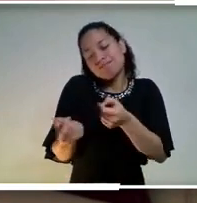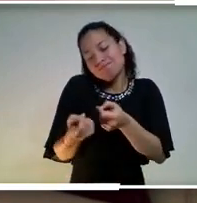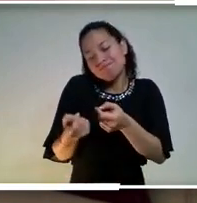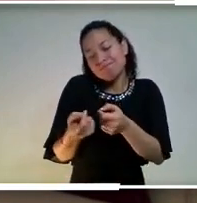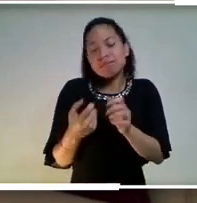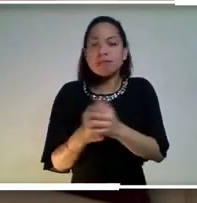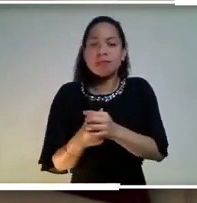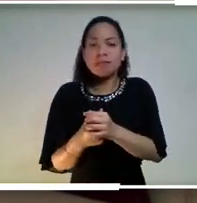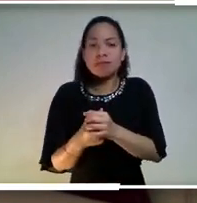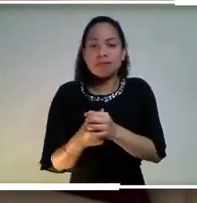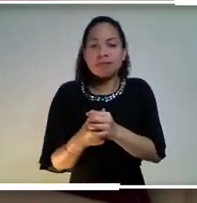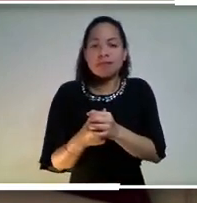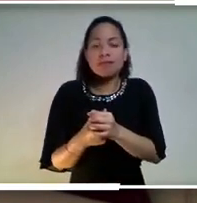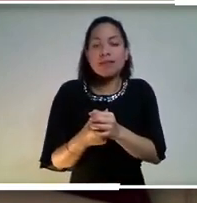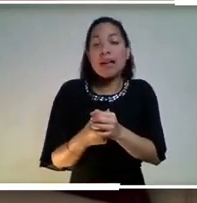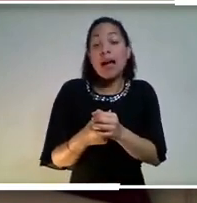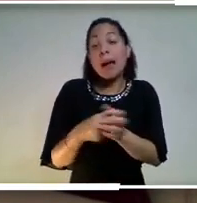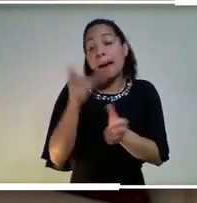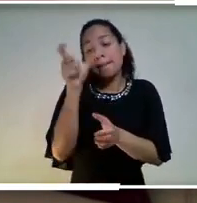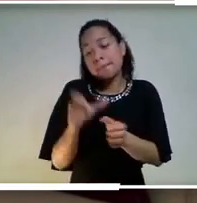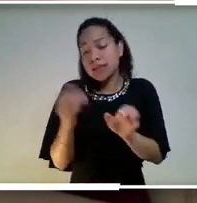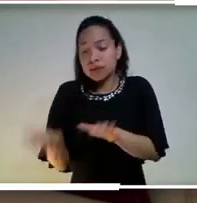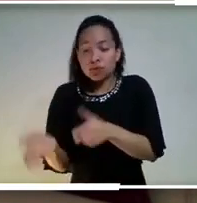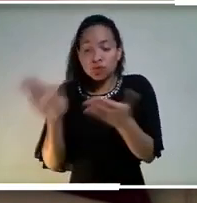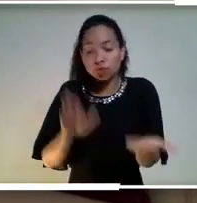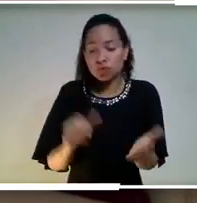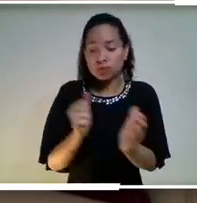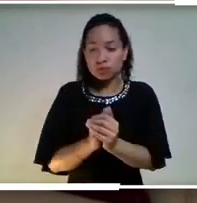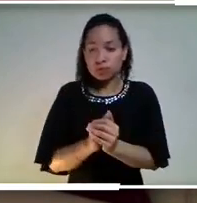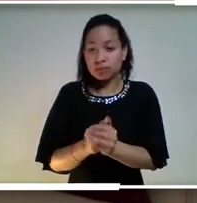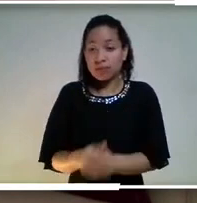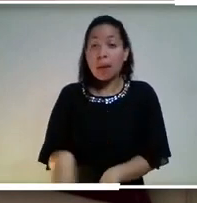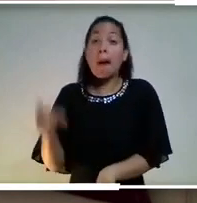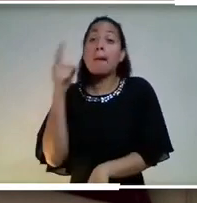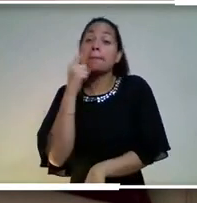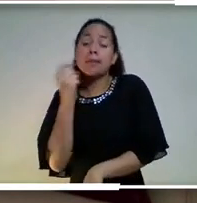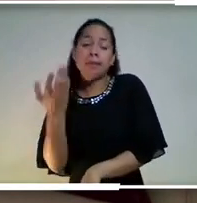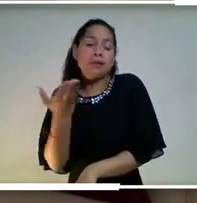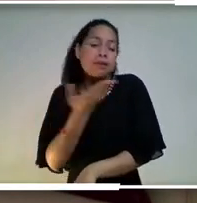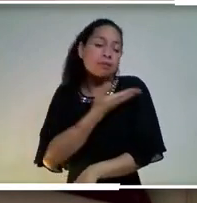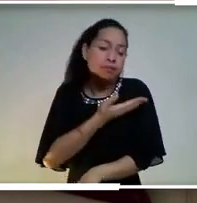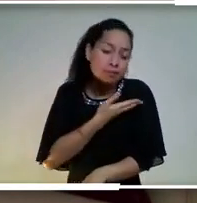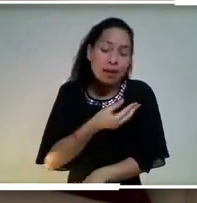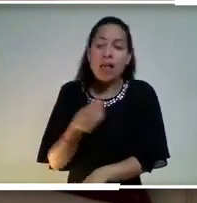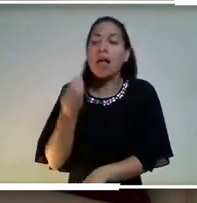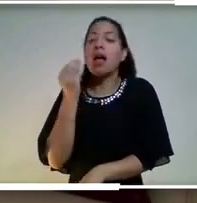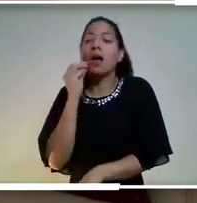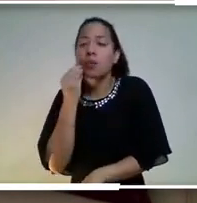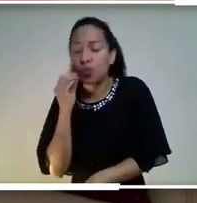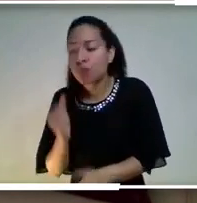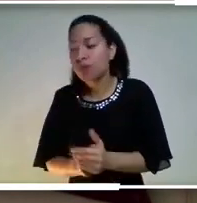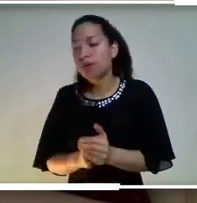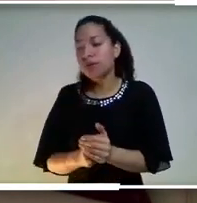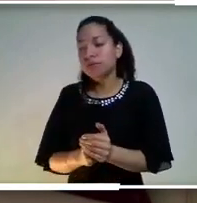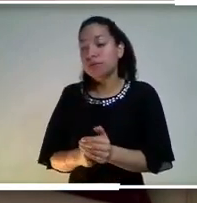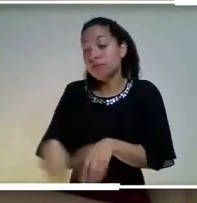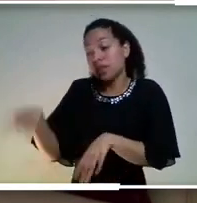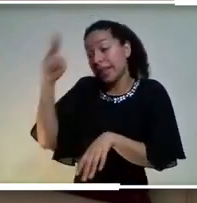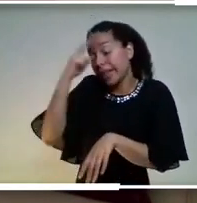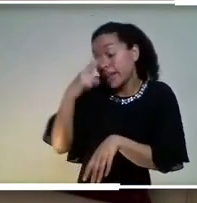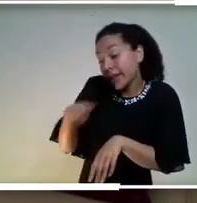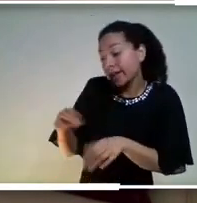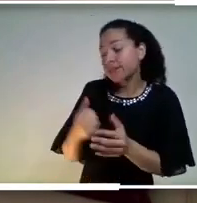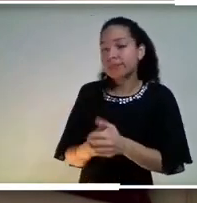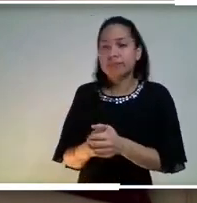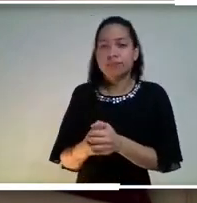es bonito su esposo la esposa a ese hijo o esa hija hay un asiento vacío